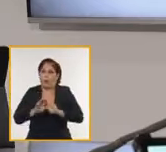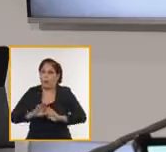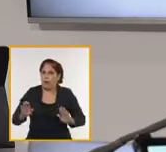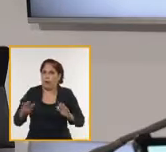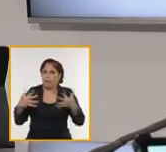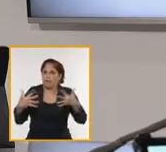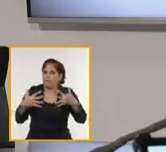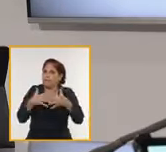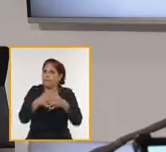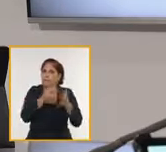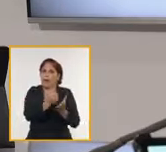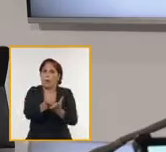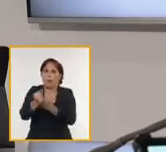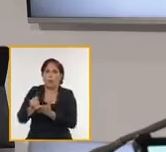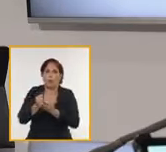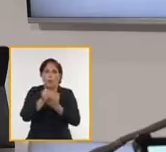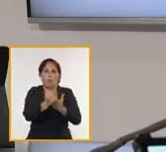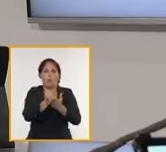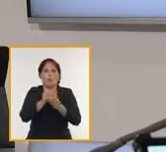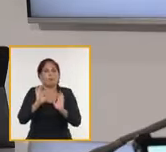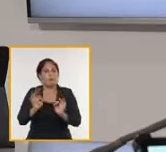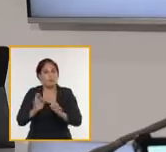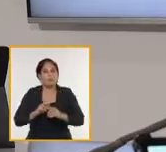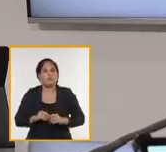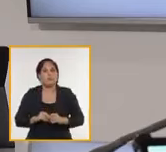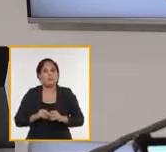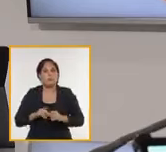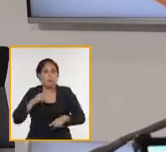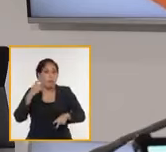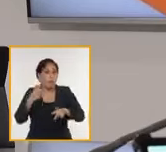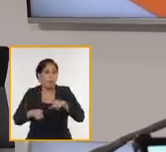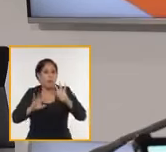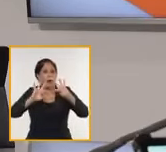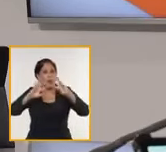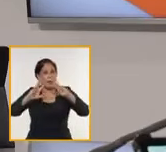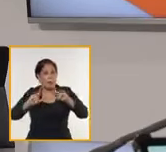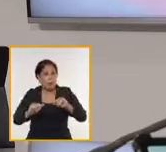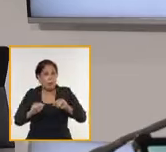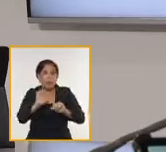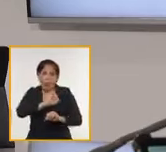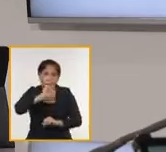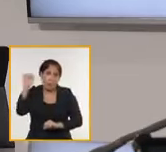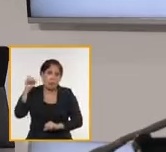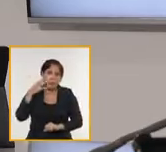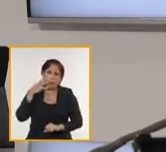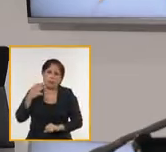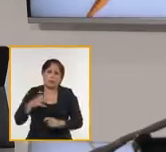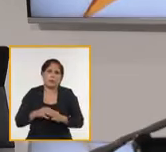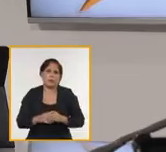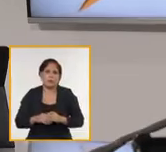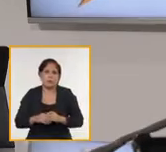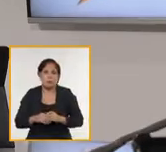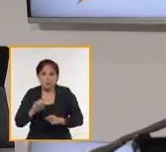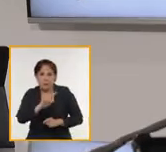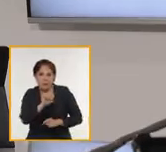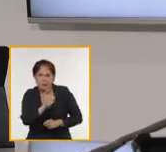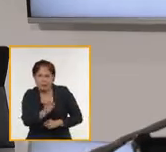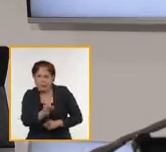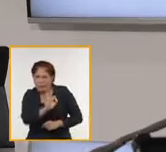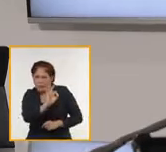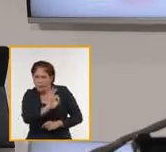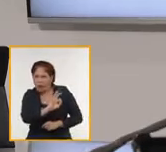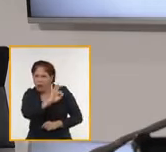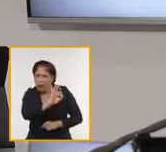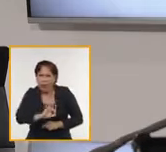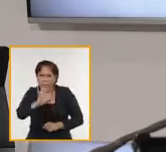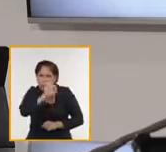se dé una cumbre como esta organización. Y además los resultados que ha obtenido esta organización. Quería preguntarle sobre eso también. Los